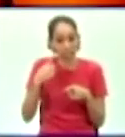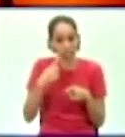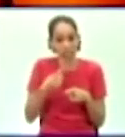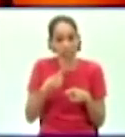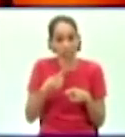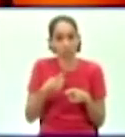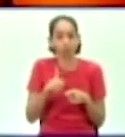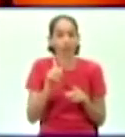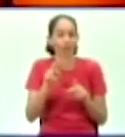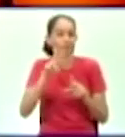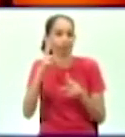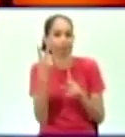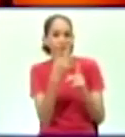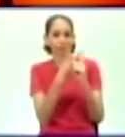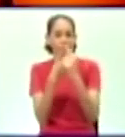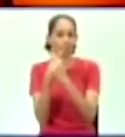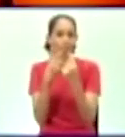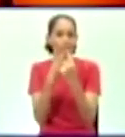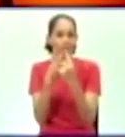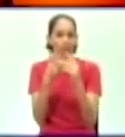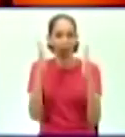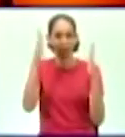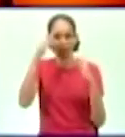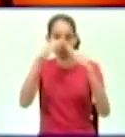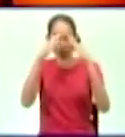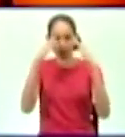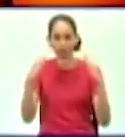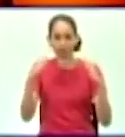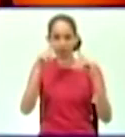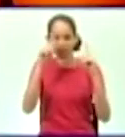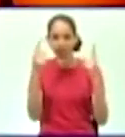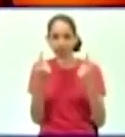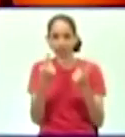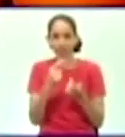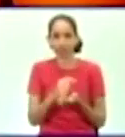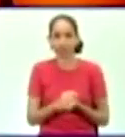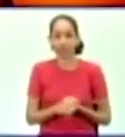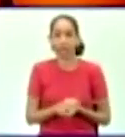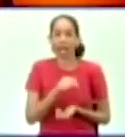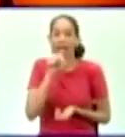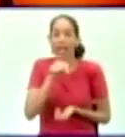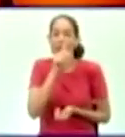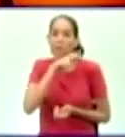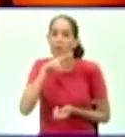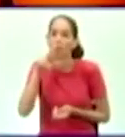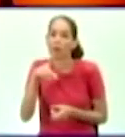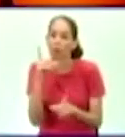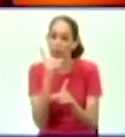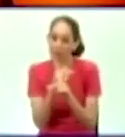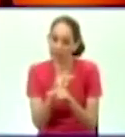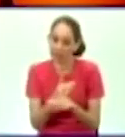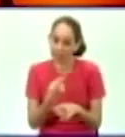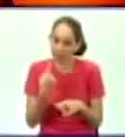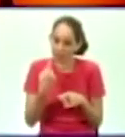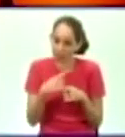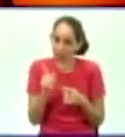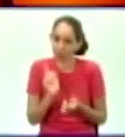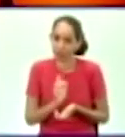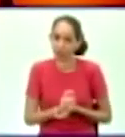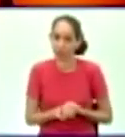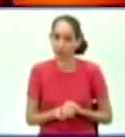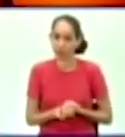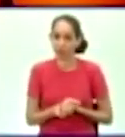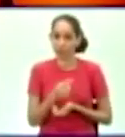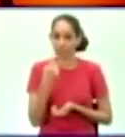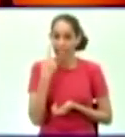ángulos adyacentes a ese lado. Vamos a ir en búsqueda de ese otro elemento que nos falta. Si nos auxiliamos en